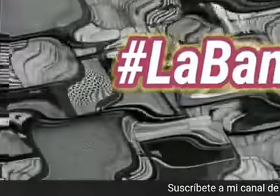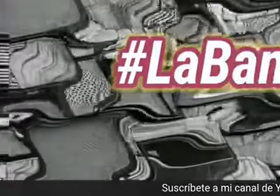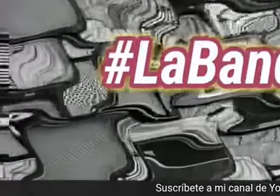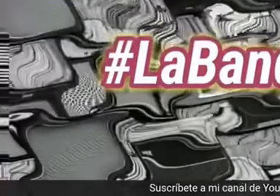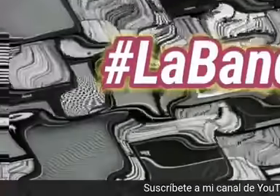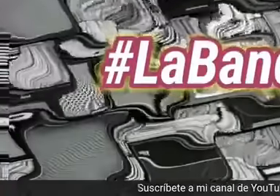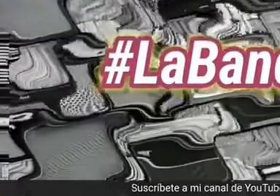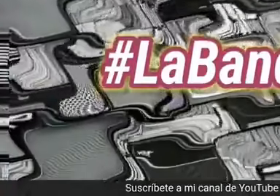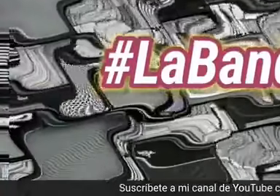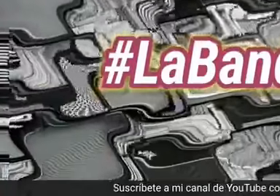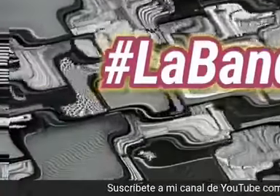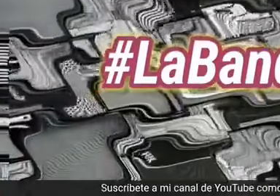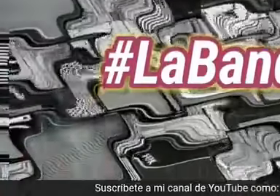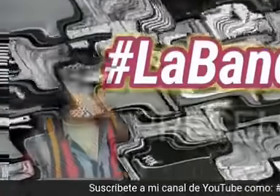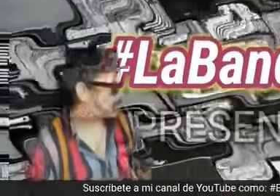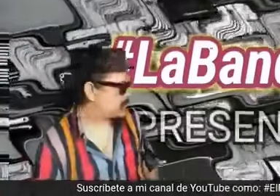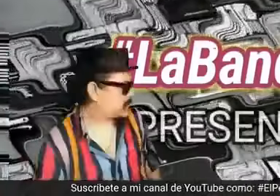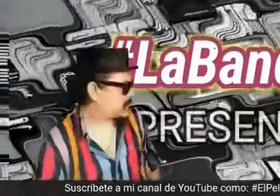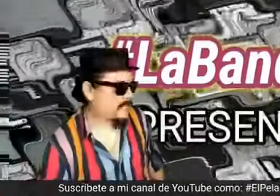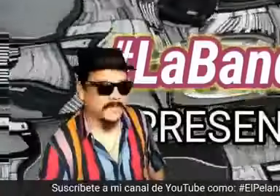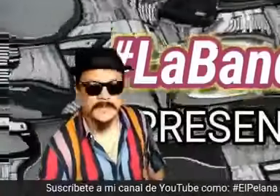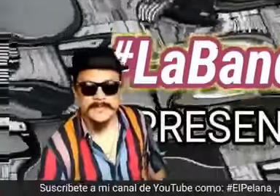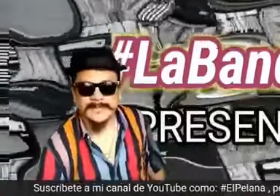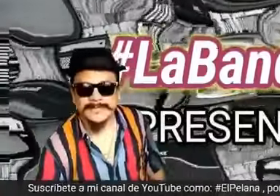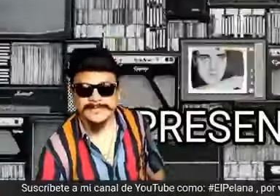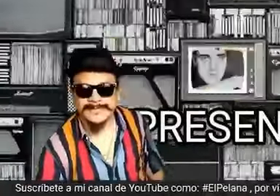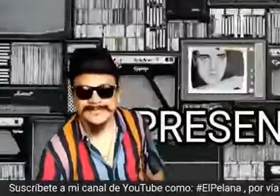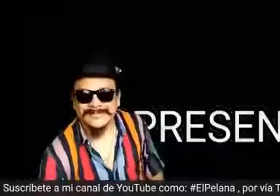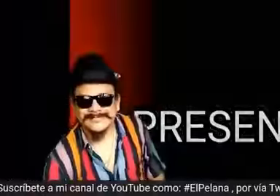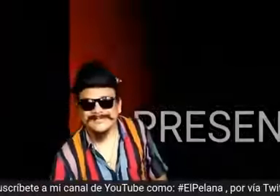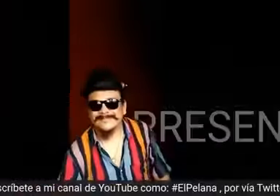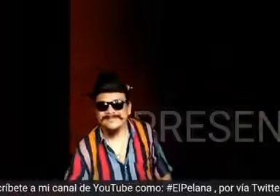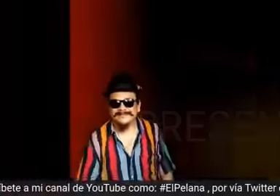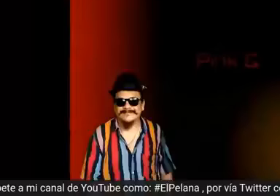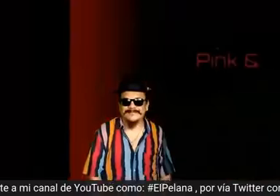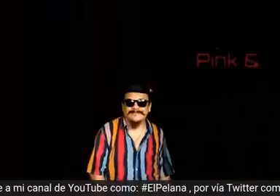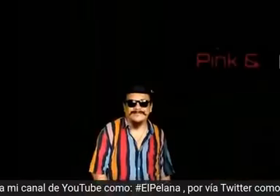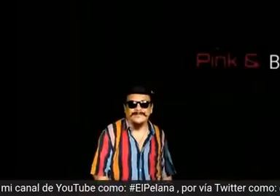A ver. Absoluto silencio, por favor.